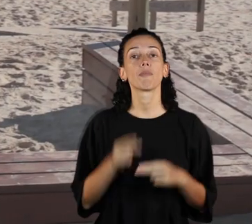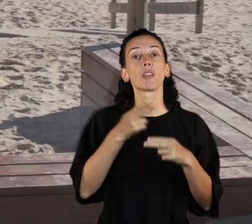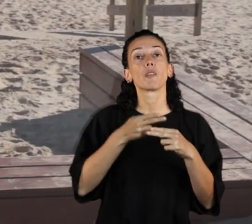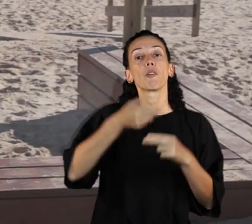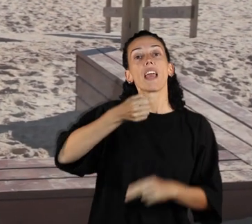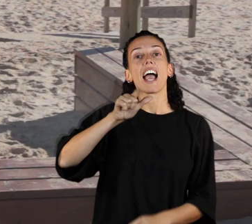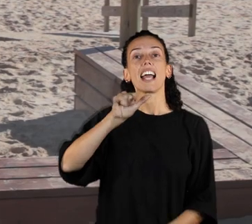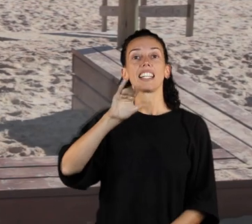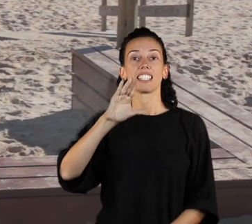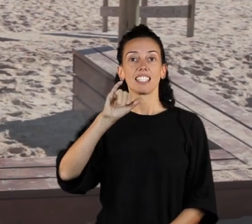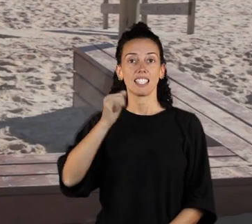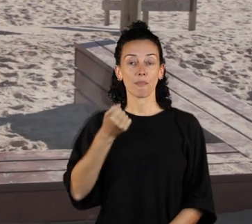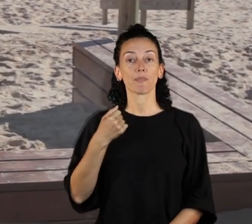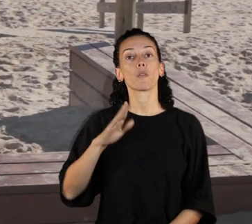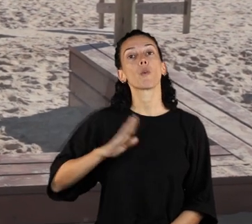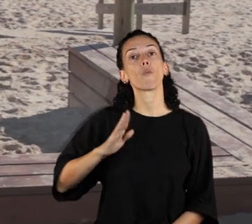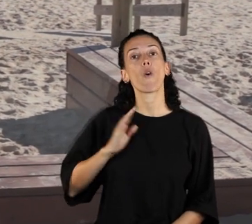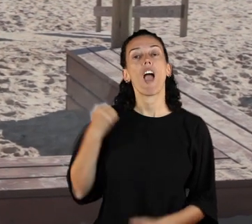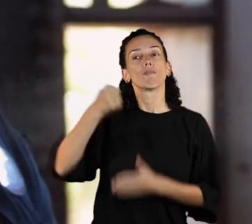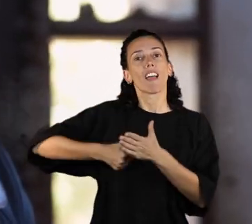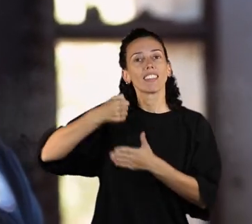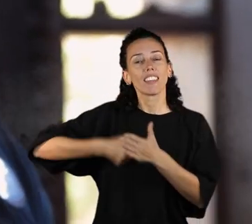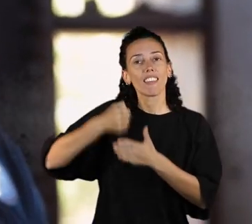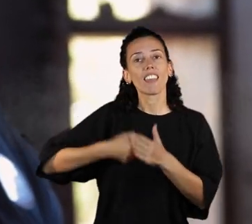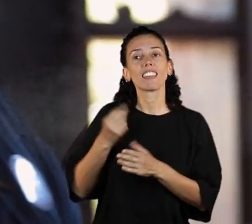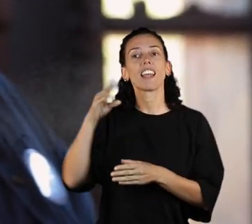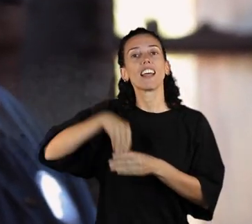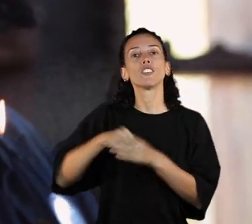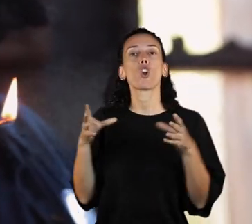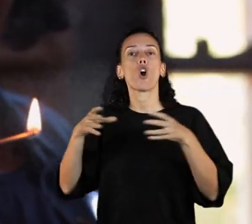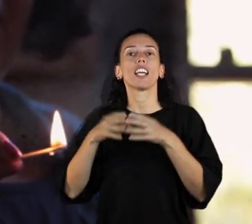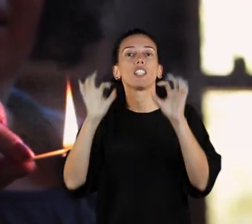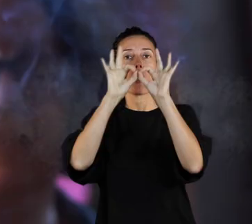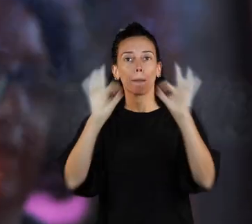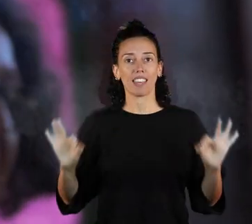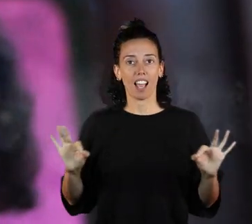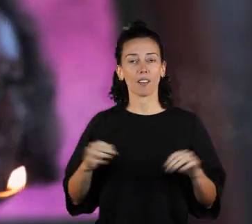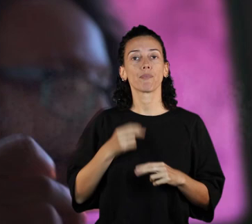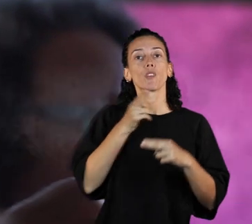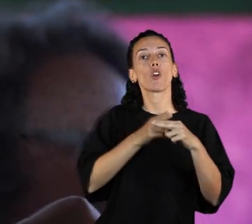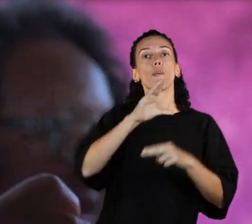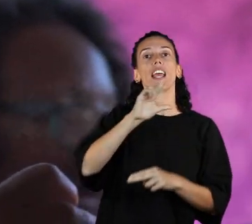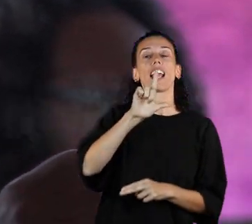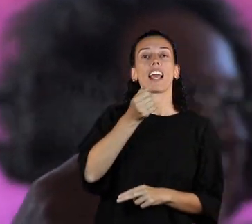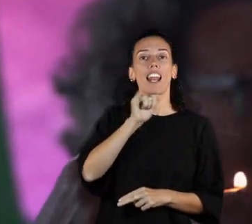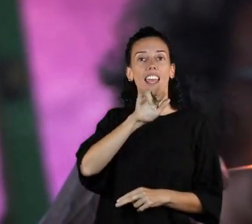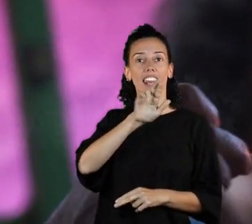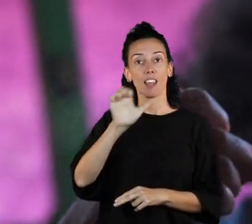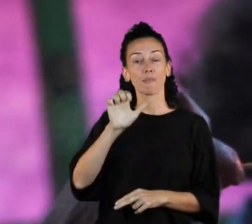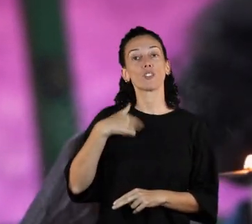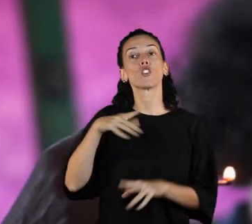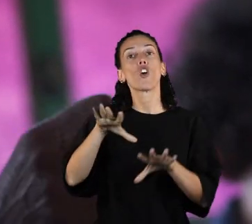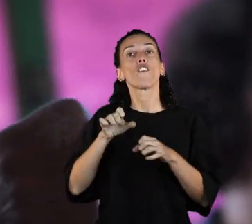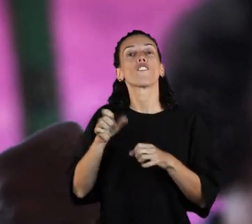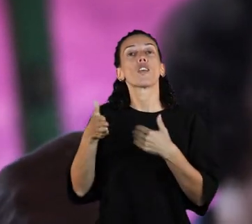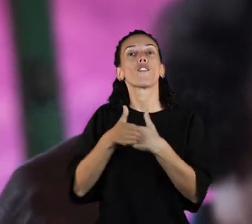Mi nombre es Alicia, soy mujer, referente, activista e integro el colectivo La Pitanga. Yo me llamo Claire, yo soy